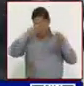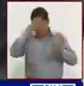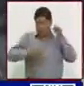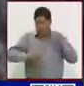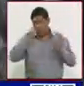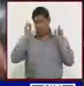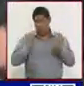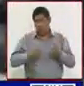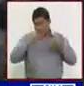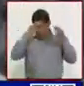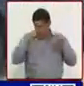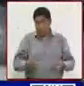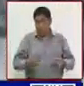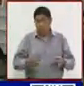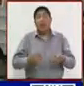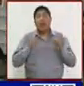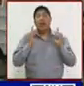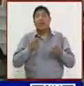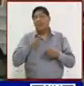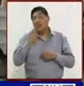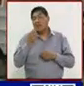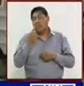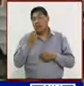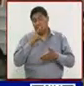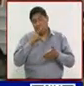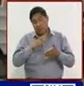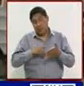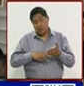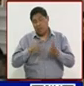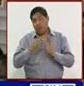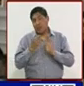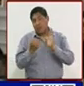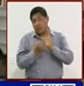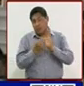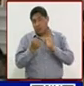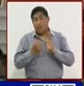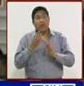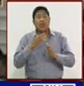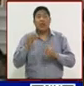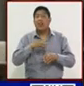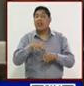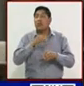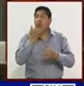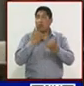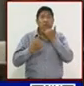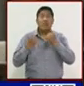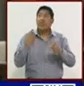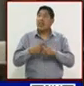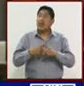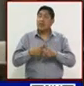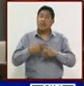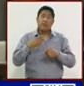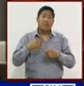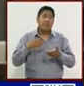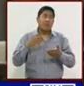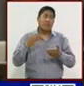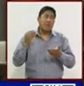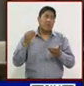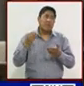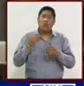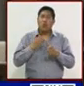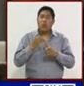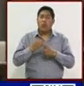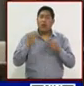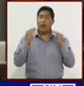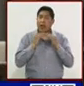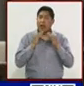justicia así lo determine. Así les indicó que lean la resolución que fue redactada, incluso señalando a la exmandataria en el chapareo o en la casa de gobierno.